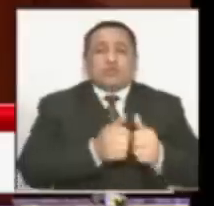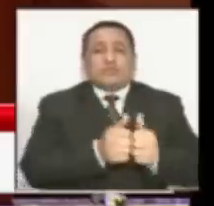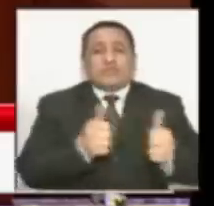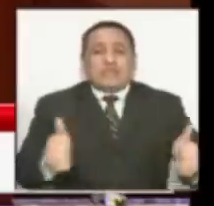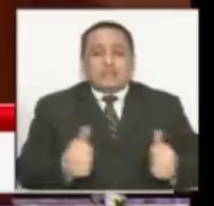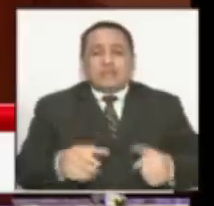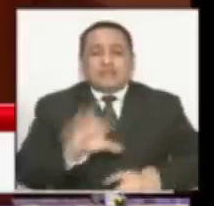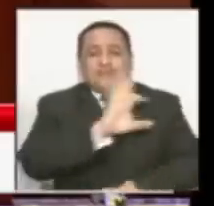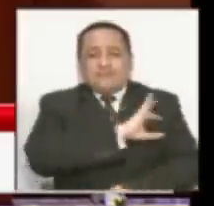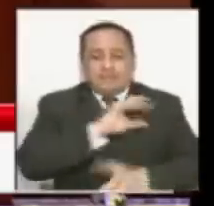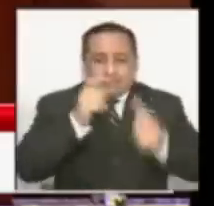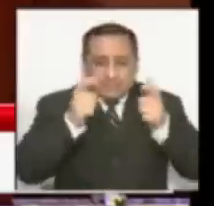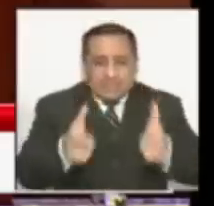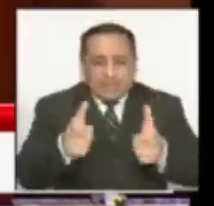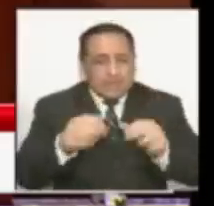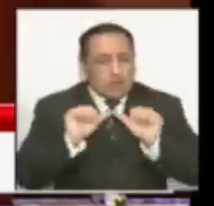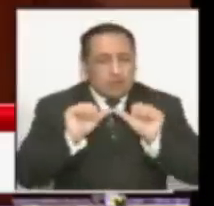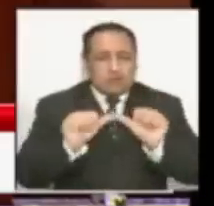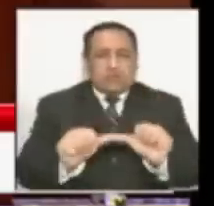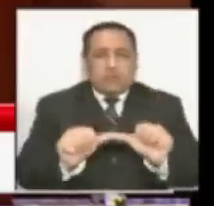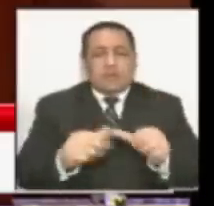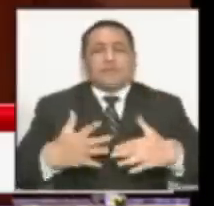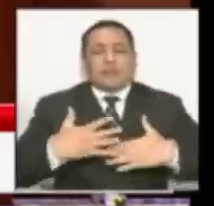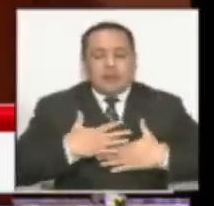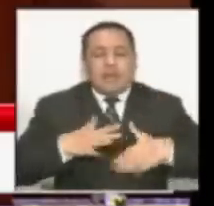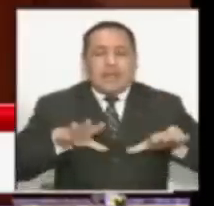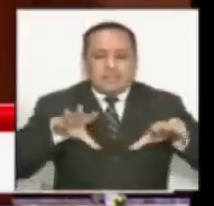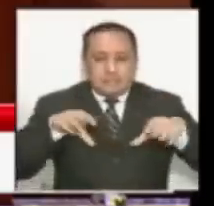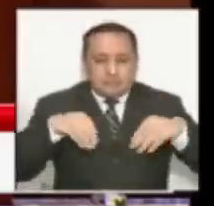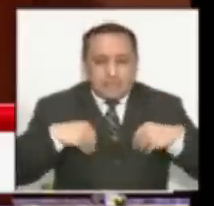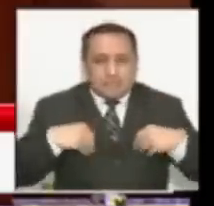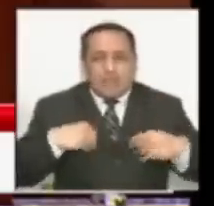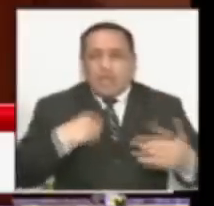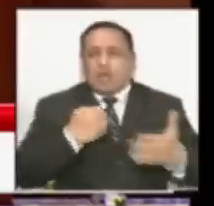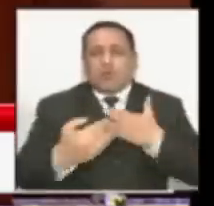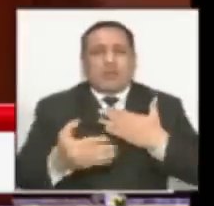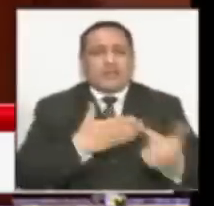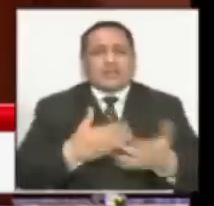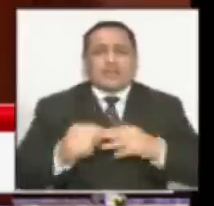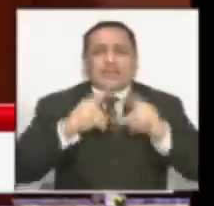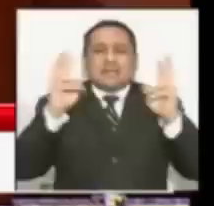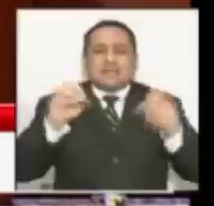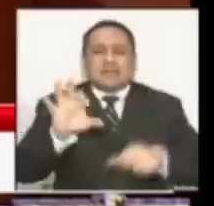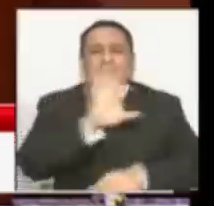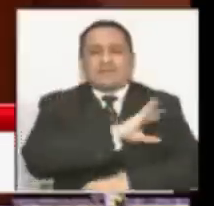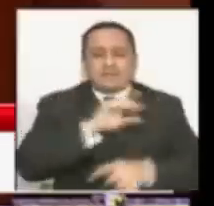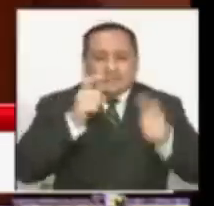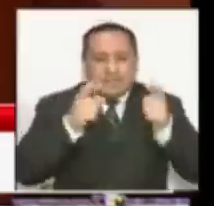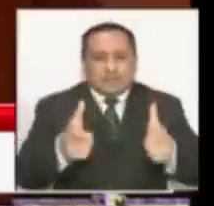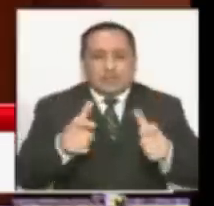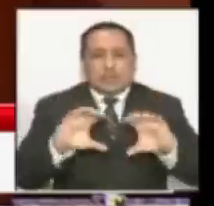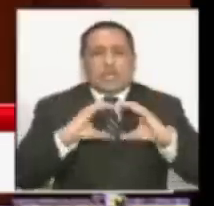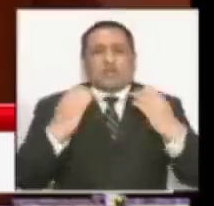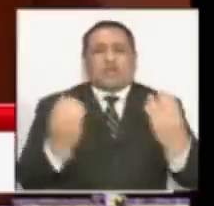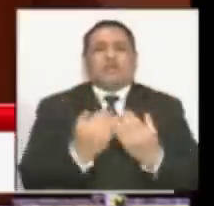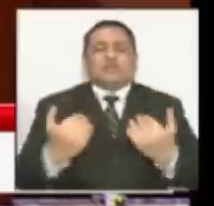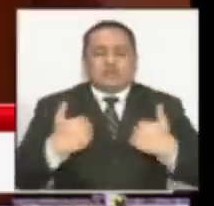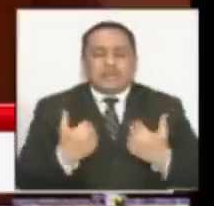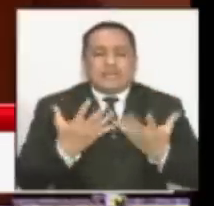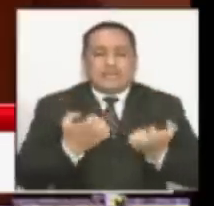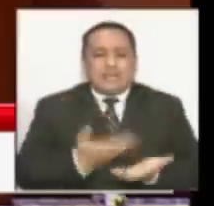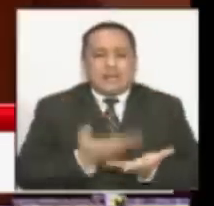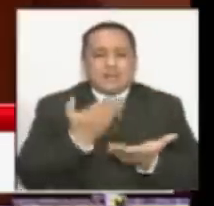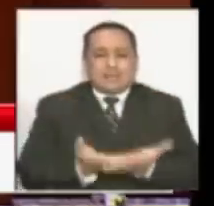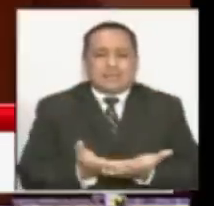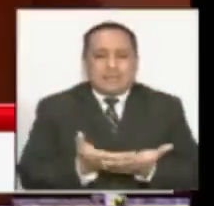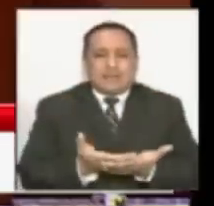de fiscalización, para la cual nos someteremos a cualquier acto de fiscalización que el Congreso tenga a bien